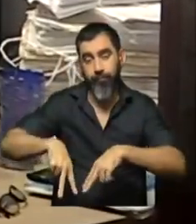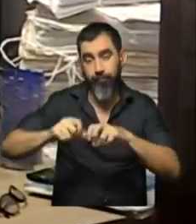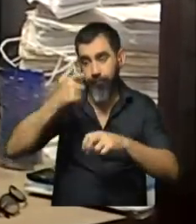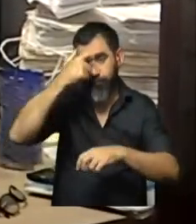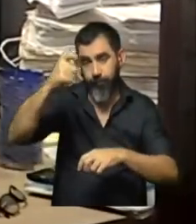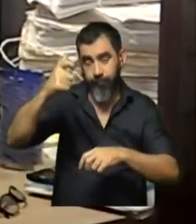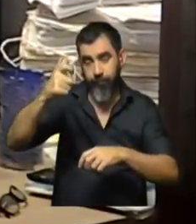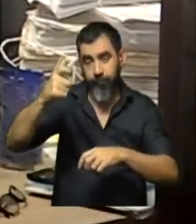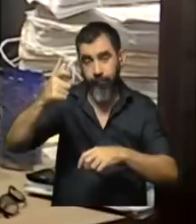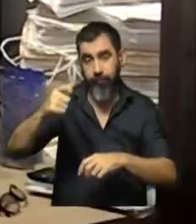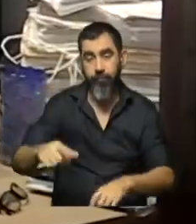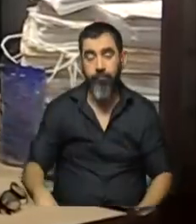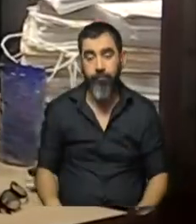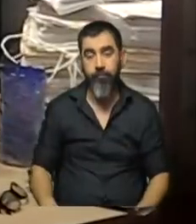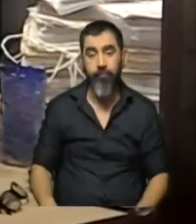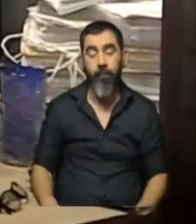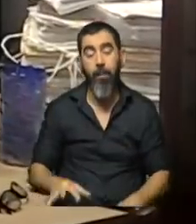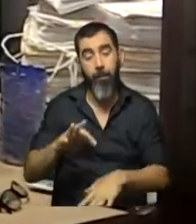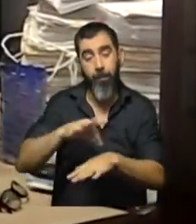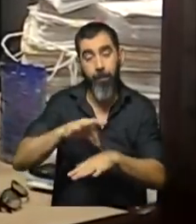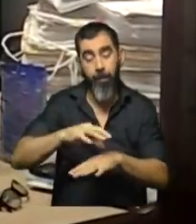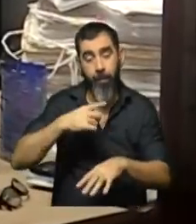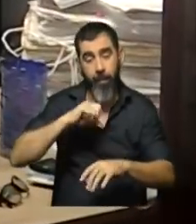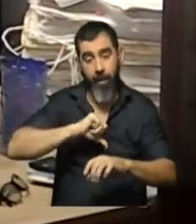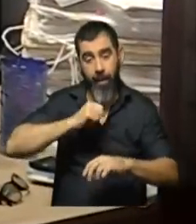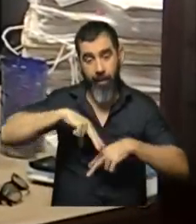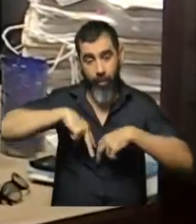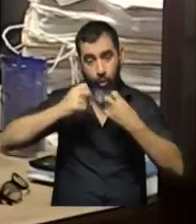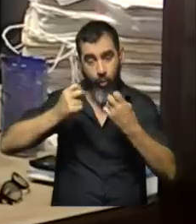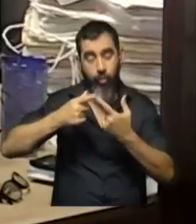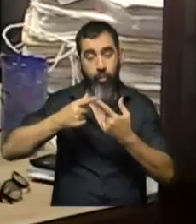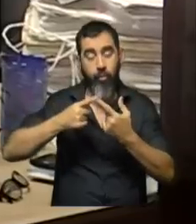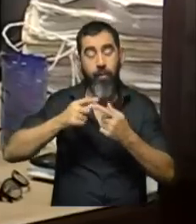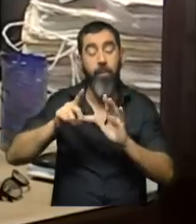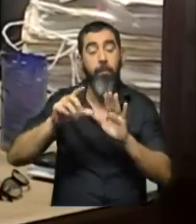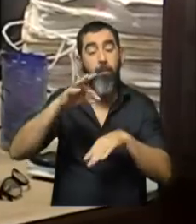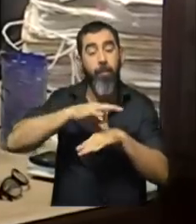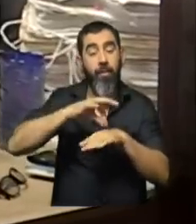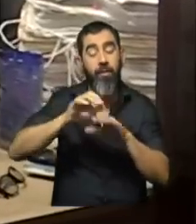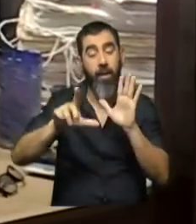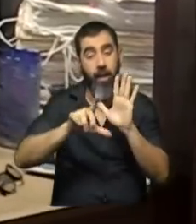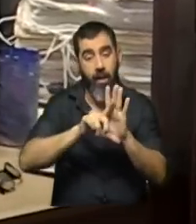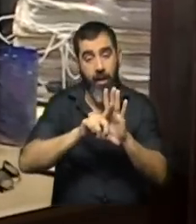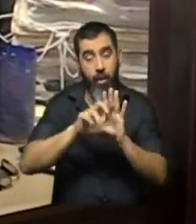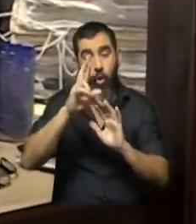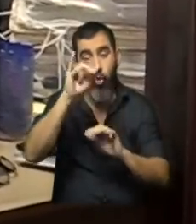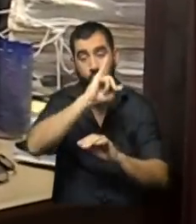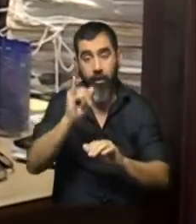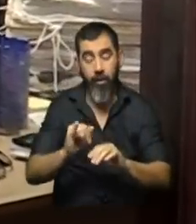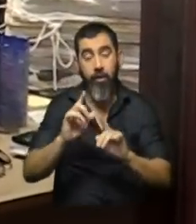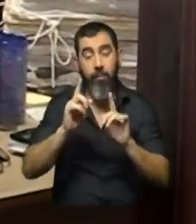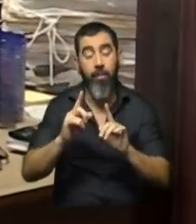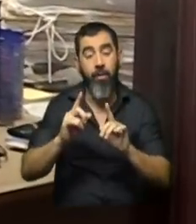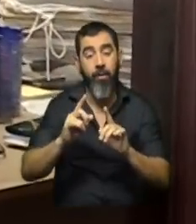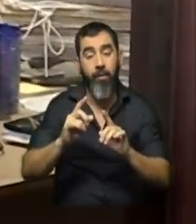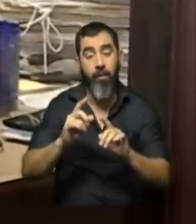Van a actuar médico forense de la Cátedra de Medicina Legal, el profesor Hugo Rodríguez. Va a actuar la